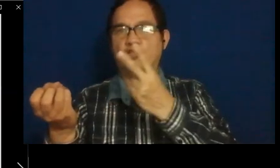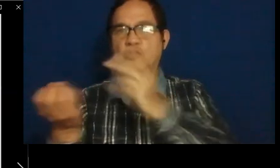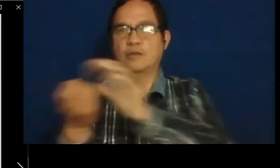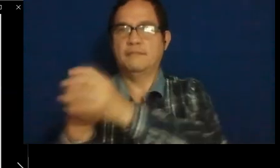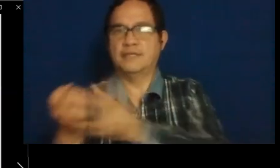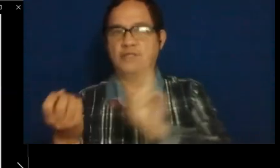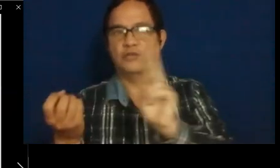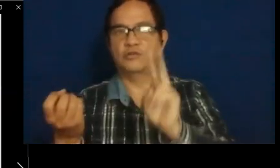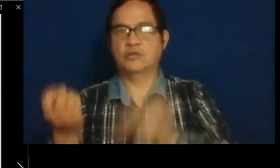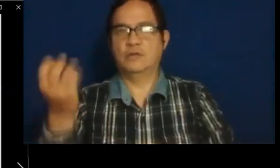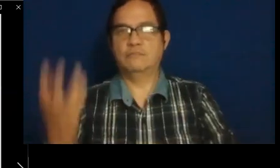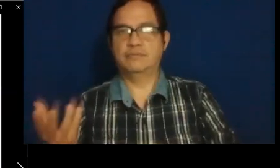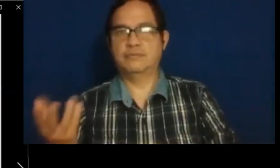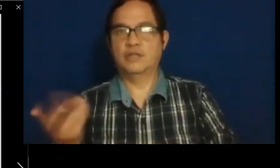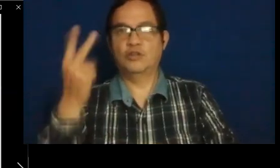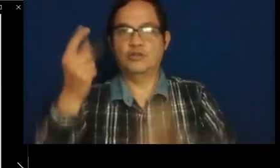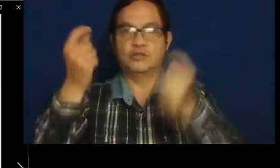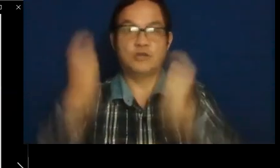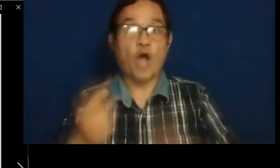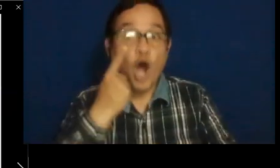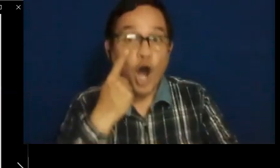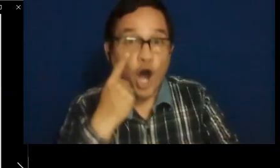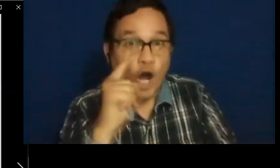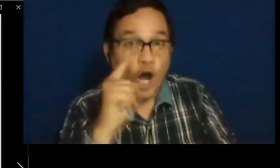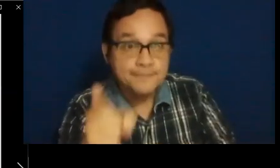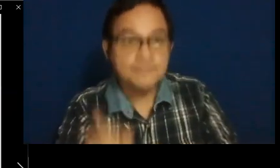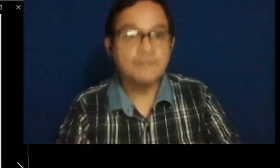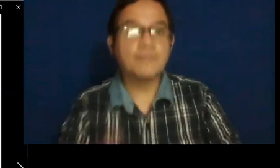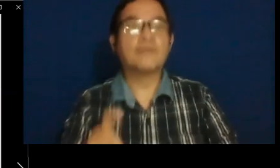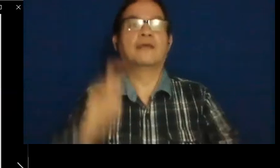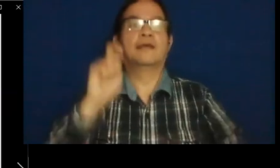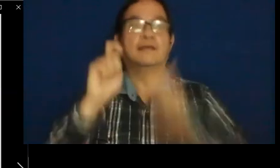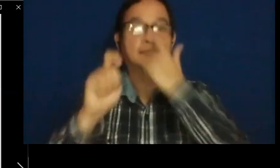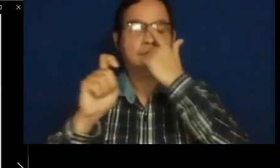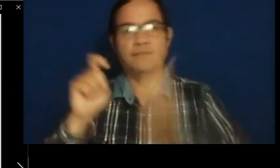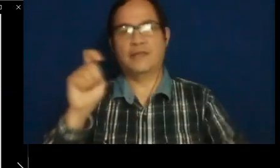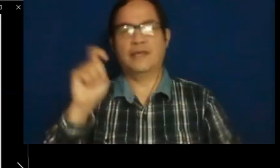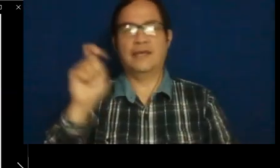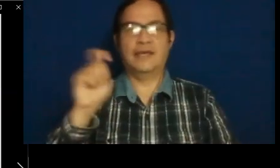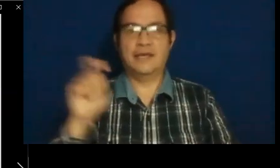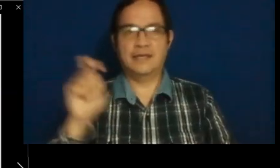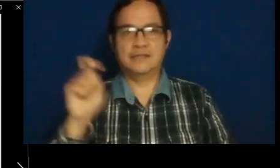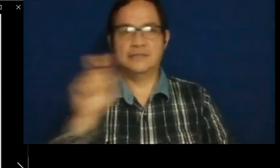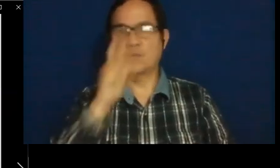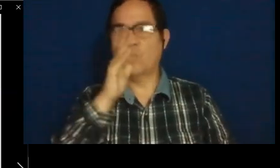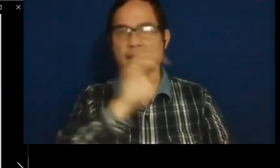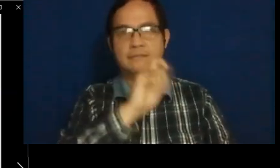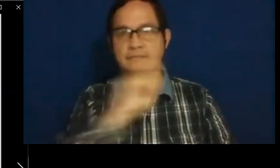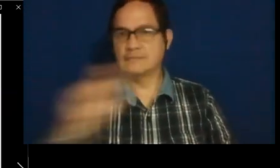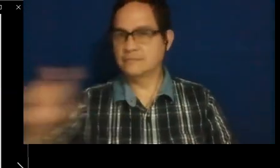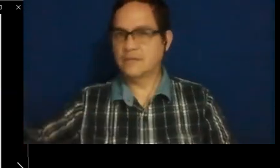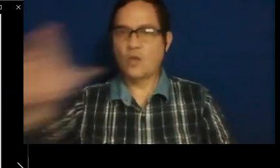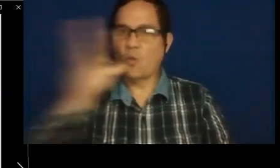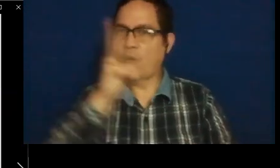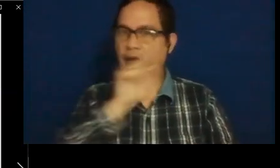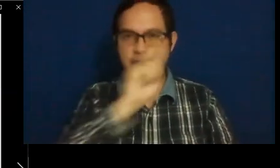dos sumatorias. Ojo, en el eje X para la masa 2 no hay fuerzas, no hay presencia de